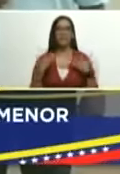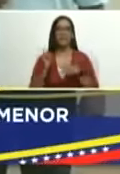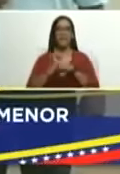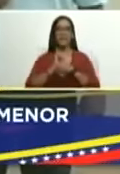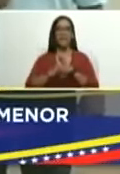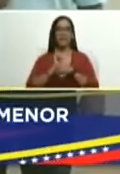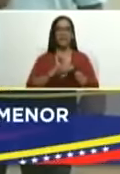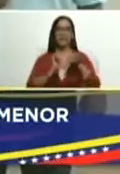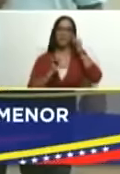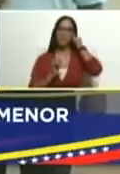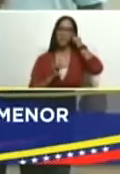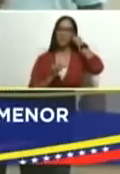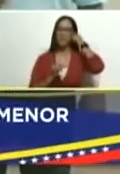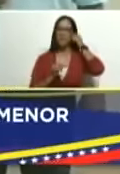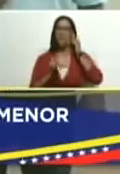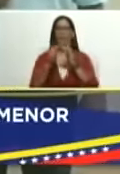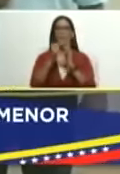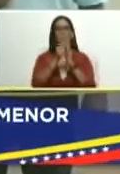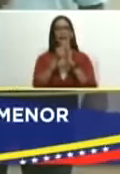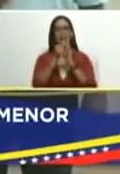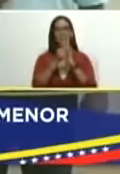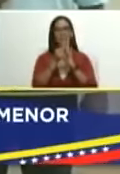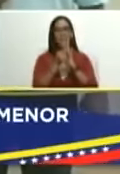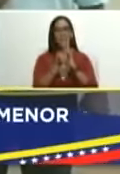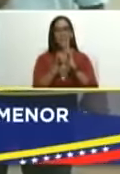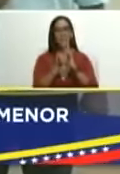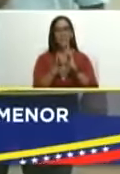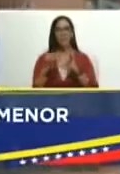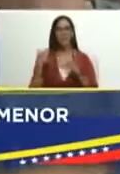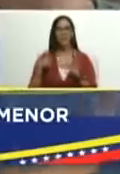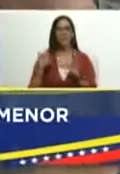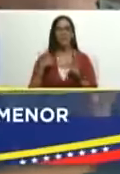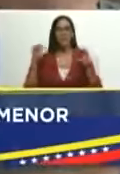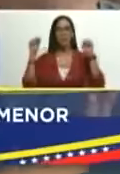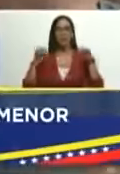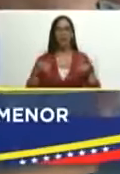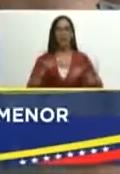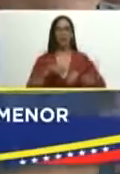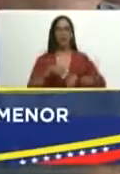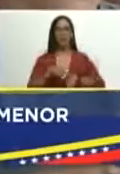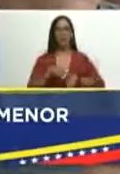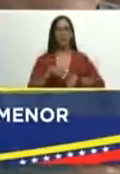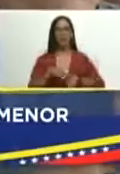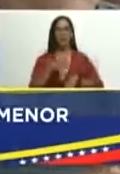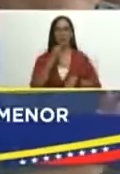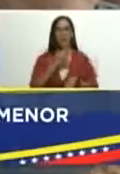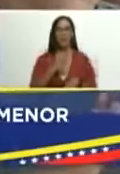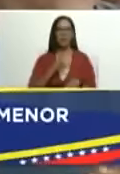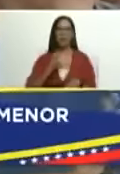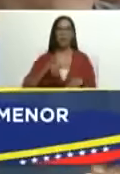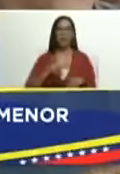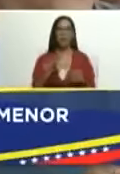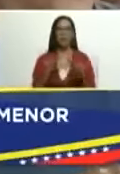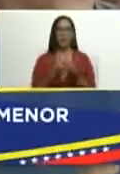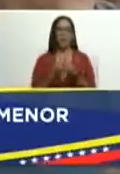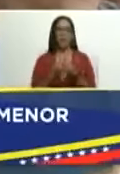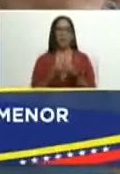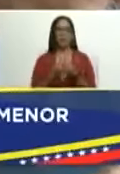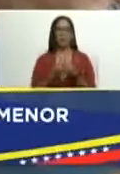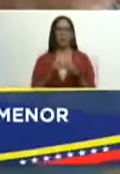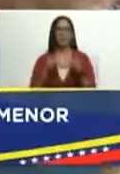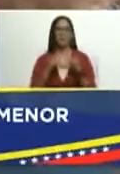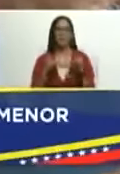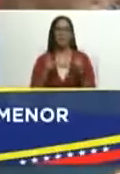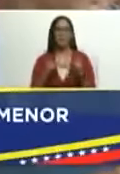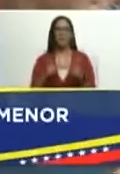iglesia, un matrimonio que tenía pautado para esta hora y bueno, no nos pudo acompañar. Pero le